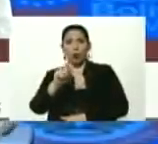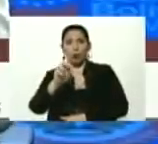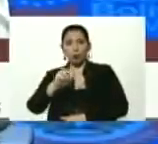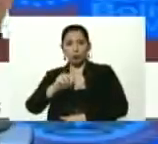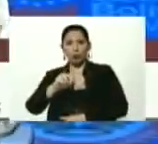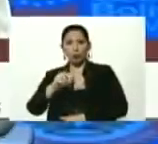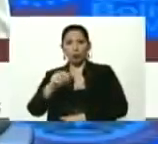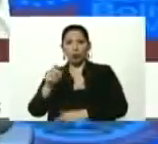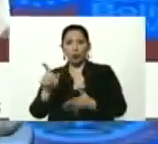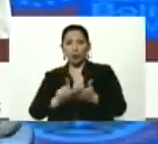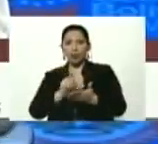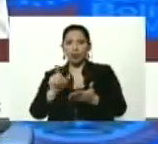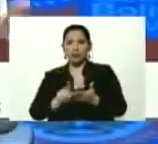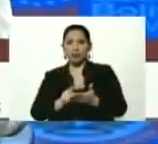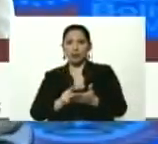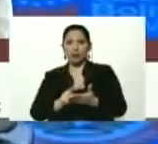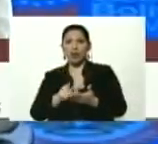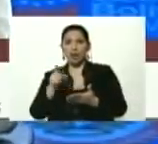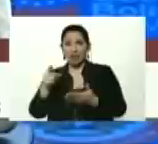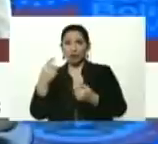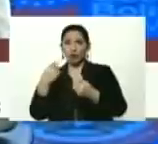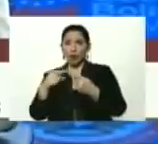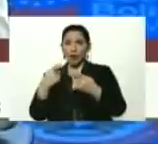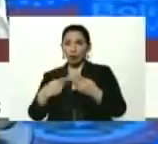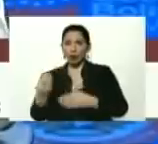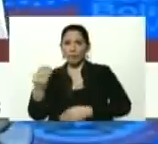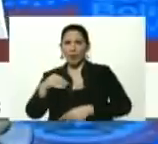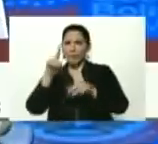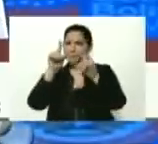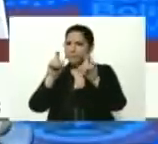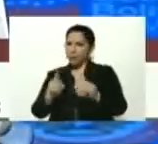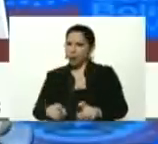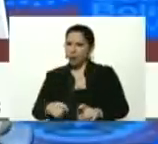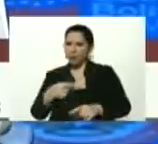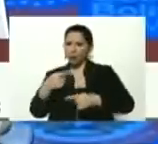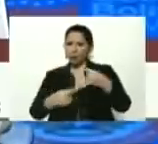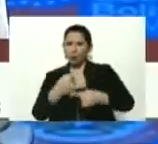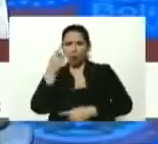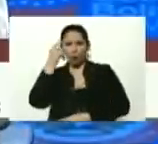que nos va dando más evidencias cada día, cada minuto.